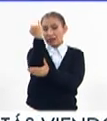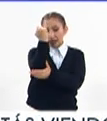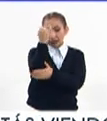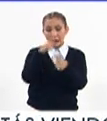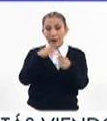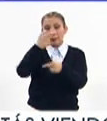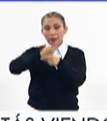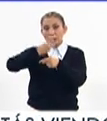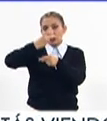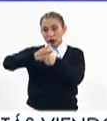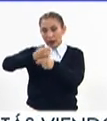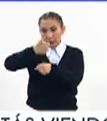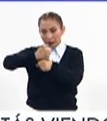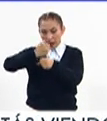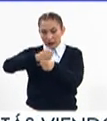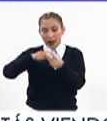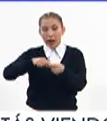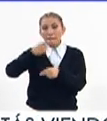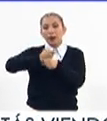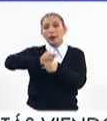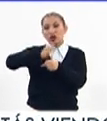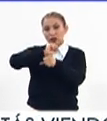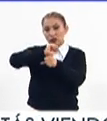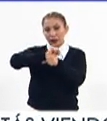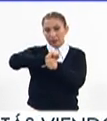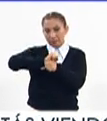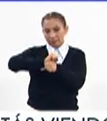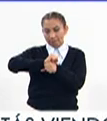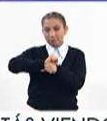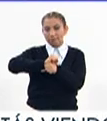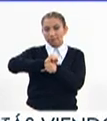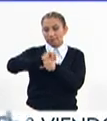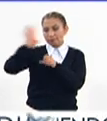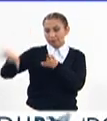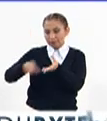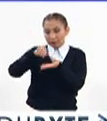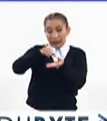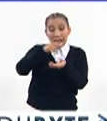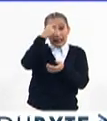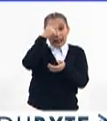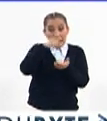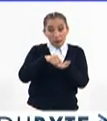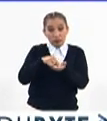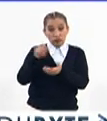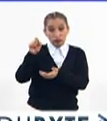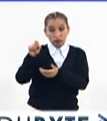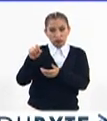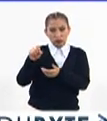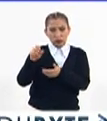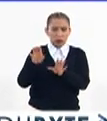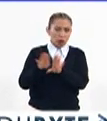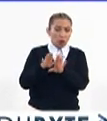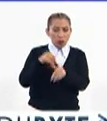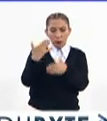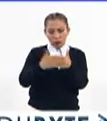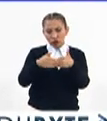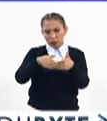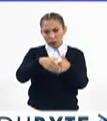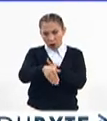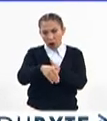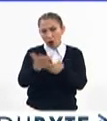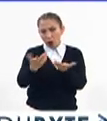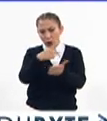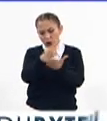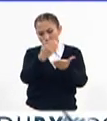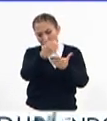preescolar, primero y segundo de primaria y primero de secundaria. Consideramos que tal como sigue